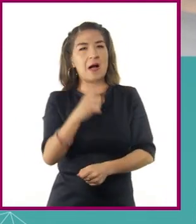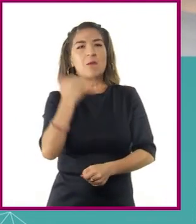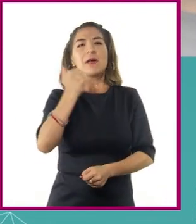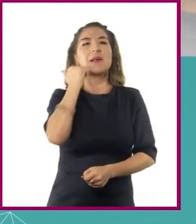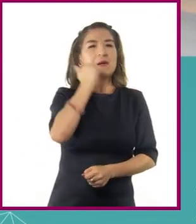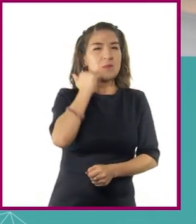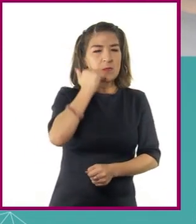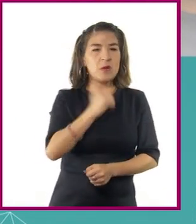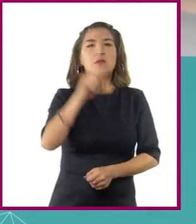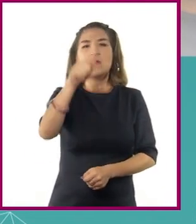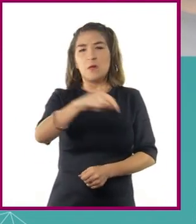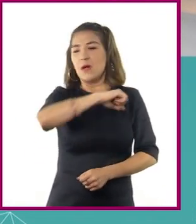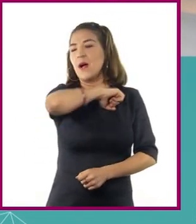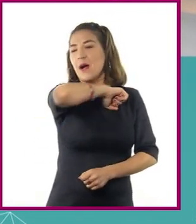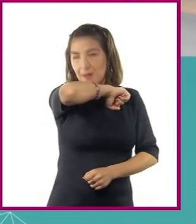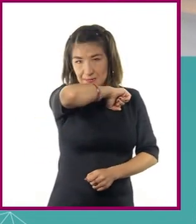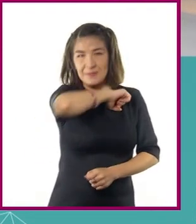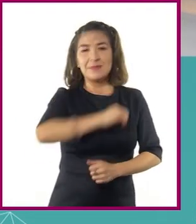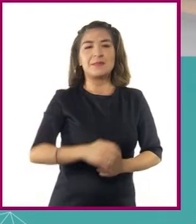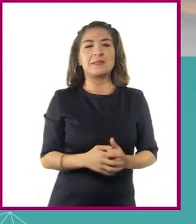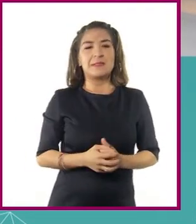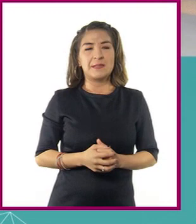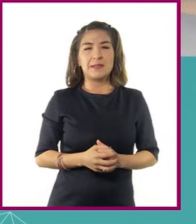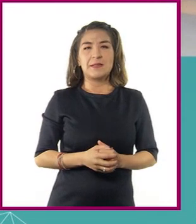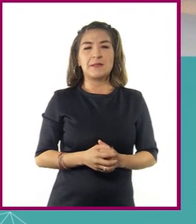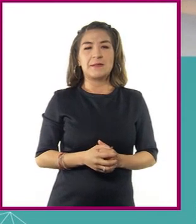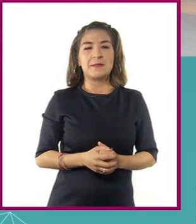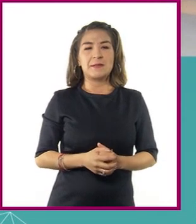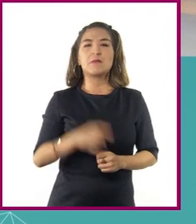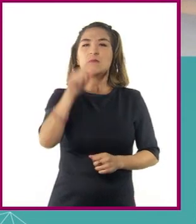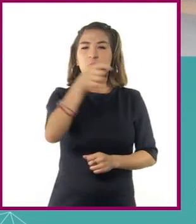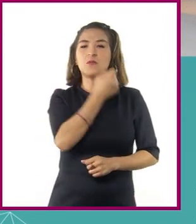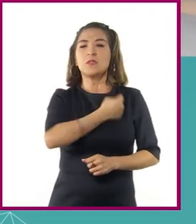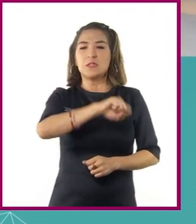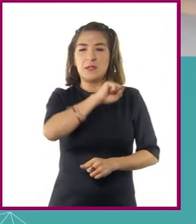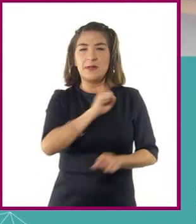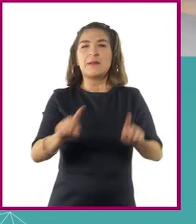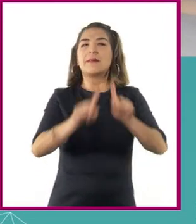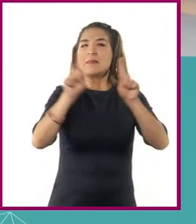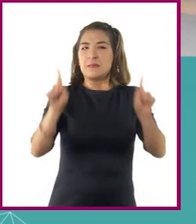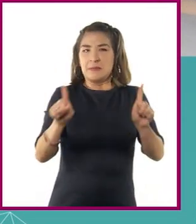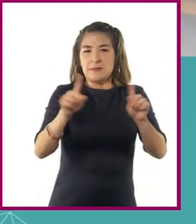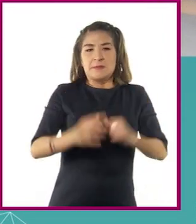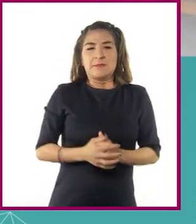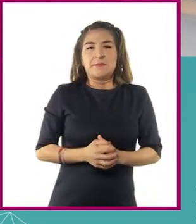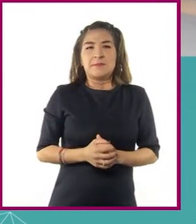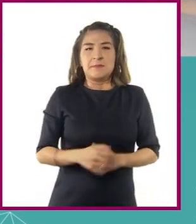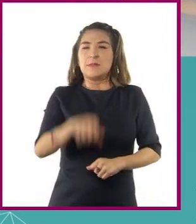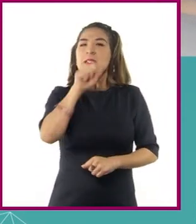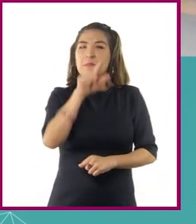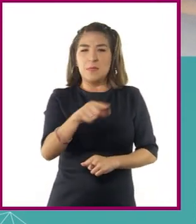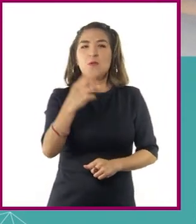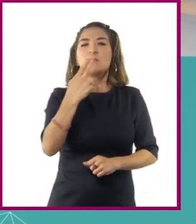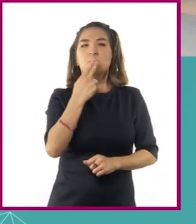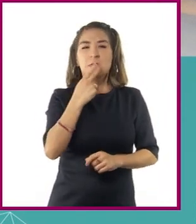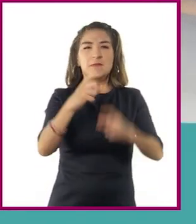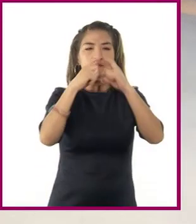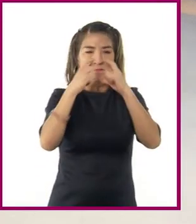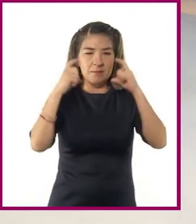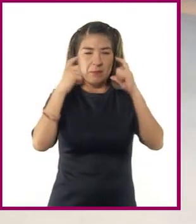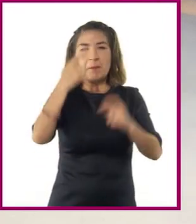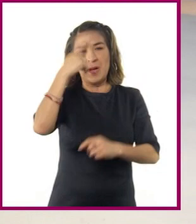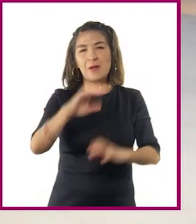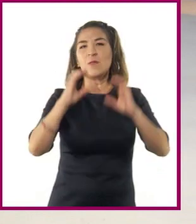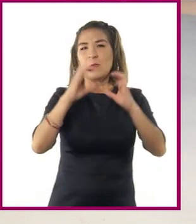jabón, practicar el estornudo de etiqueta, mantener la sana distancia, así como usar el cubrebocas para